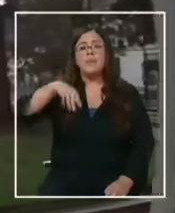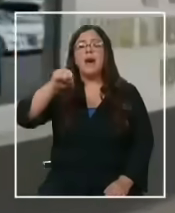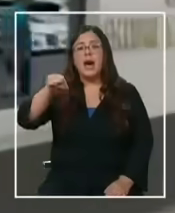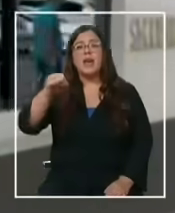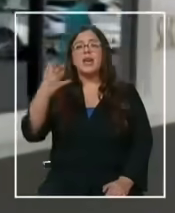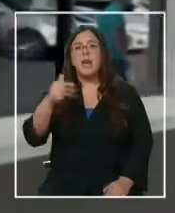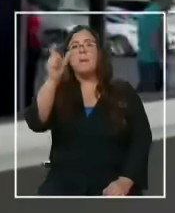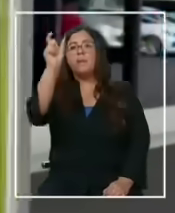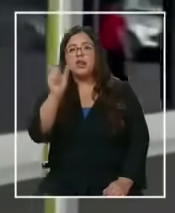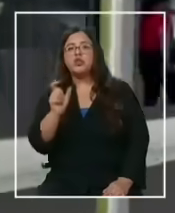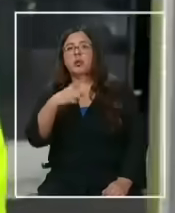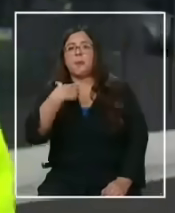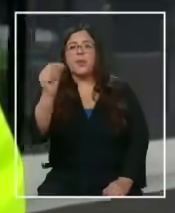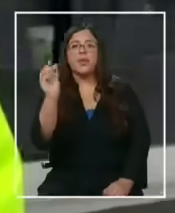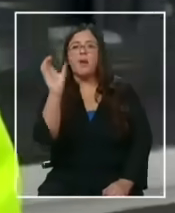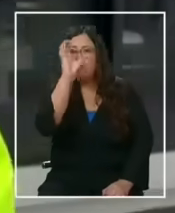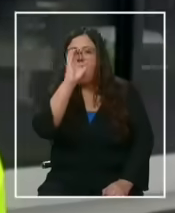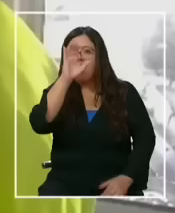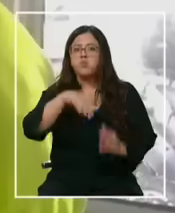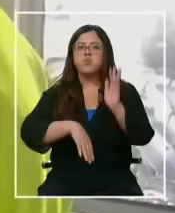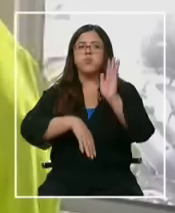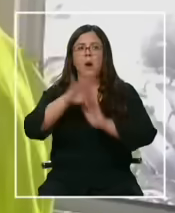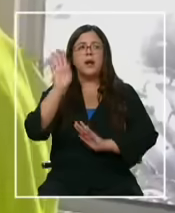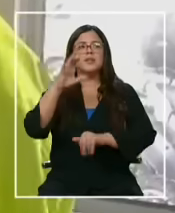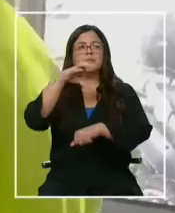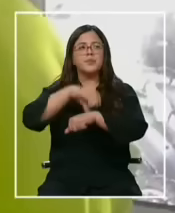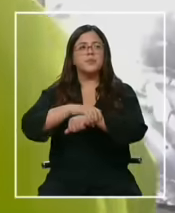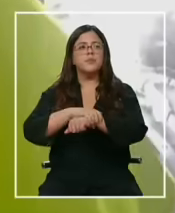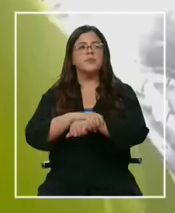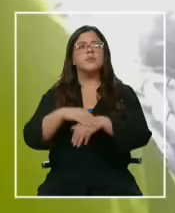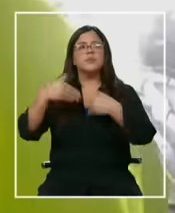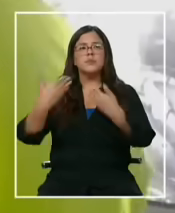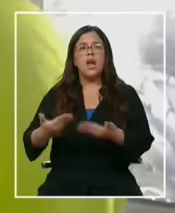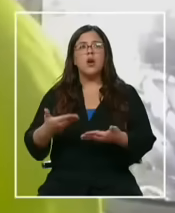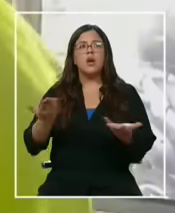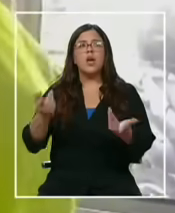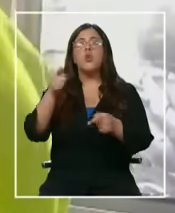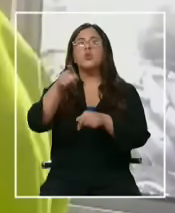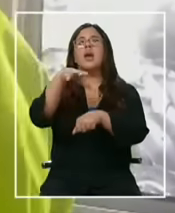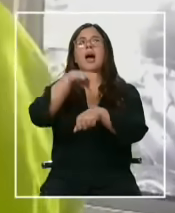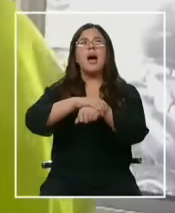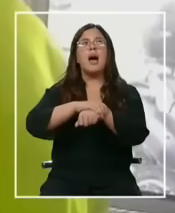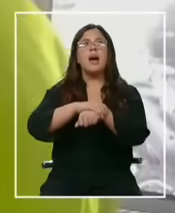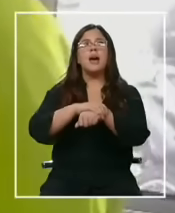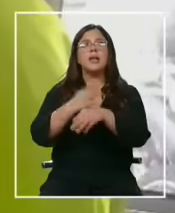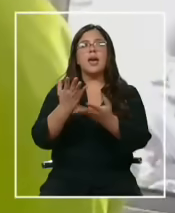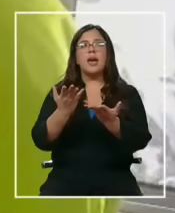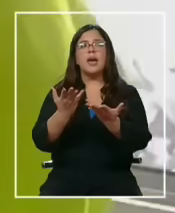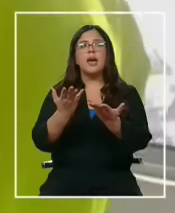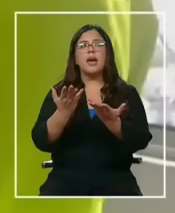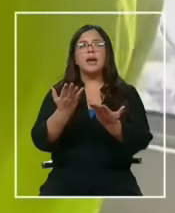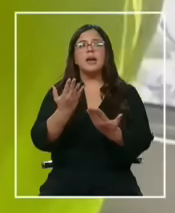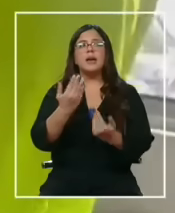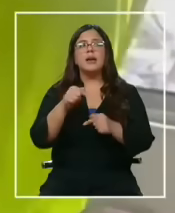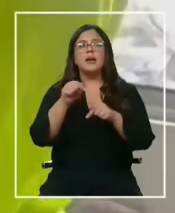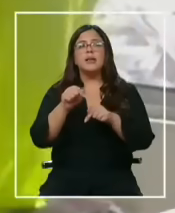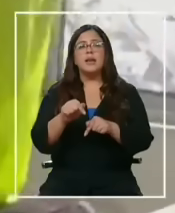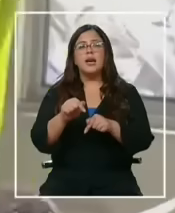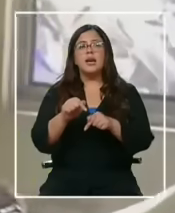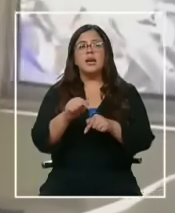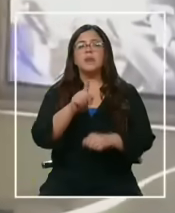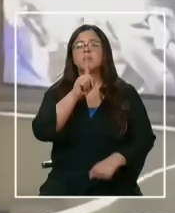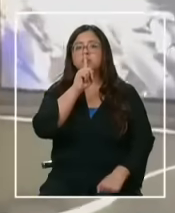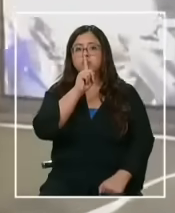prófugo más buscado en ese momento se capturado tiene derecho a perman callado todo lo que